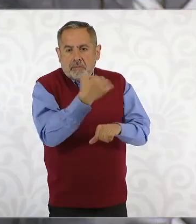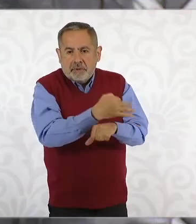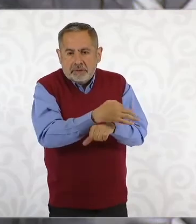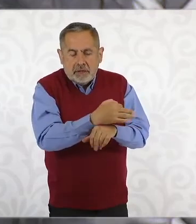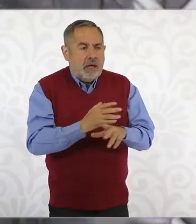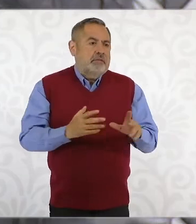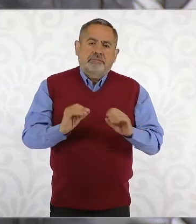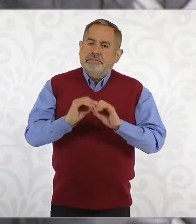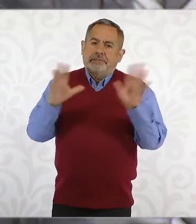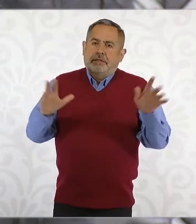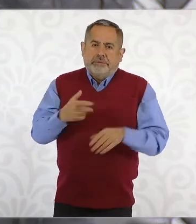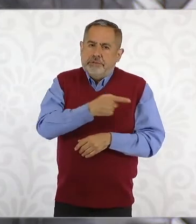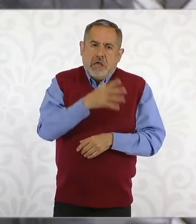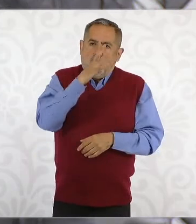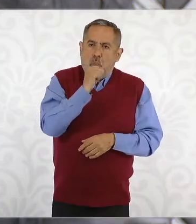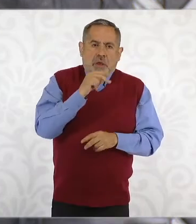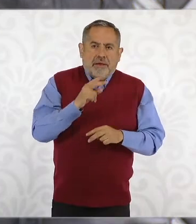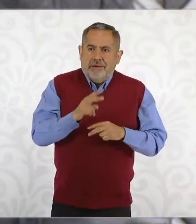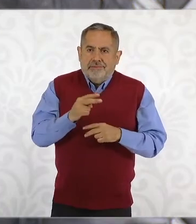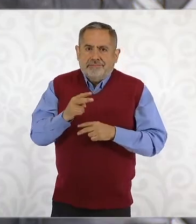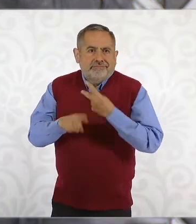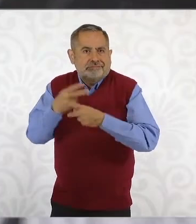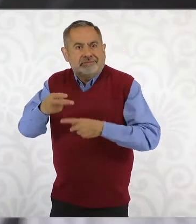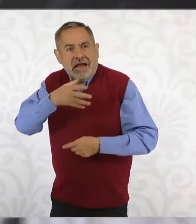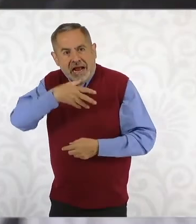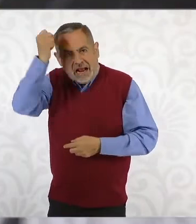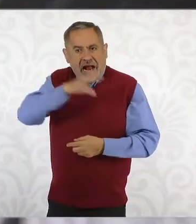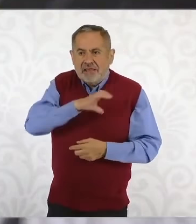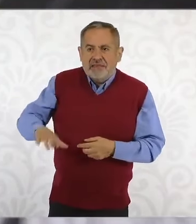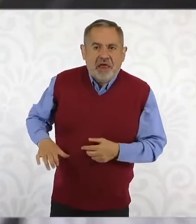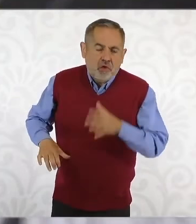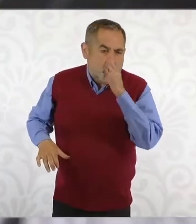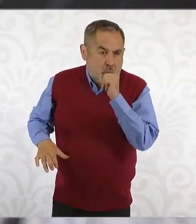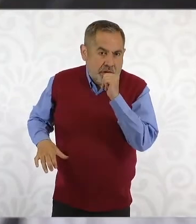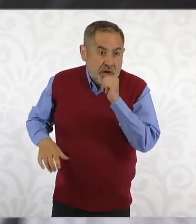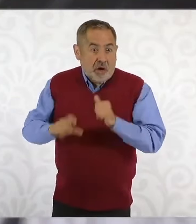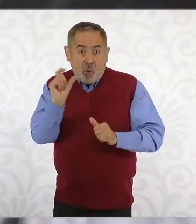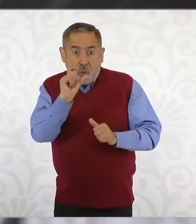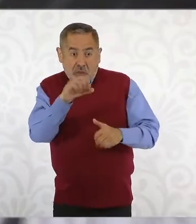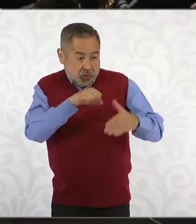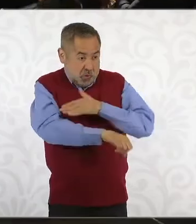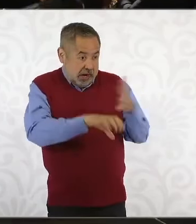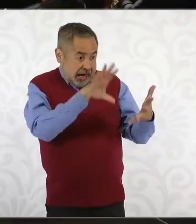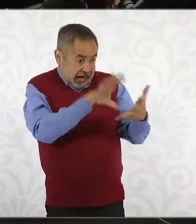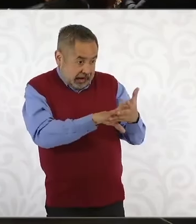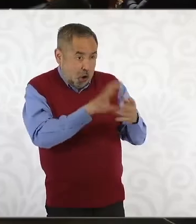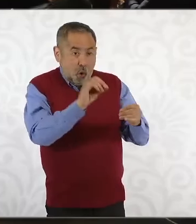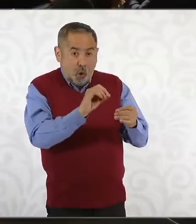por razones obvias pues ya no podría competir ni ejercer el cargo en su caso.